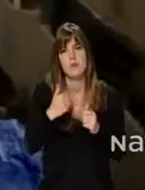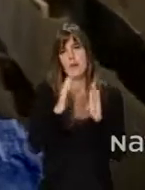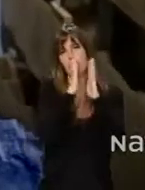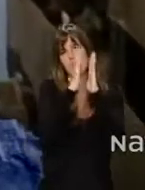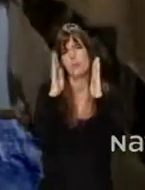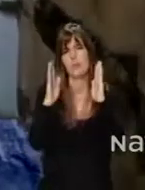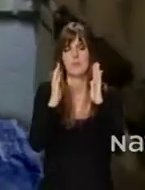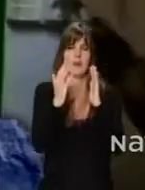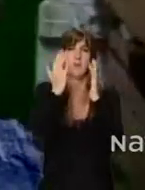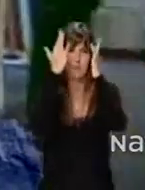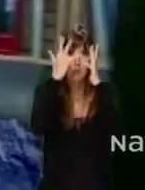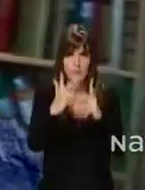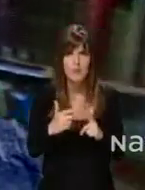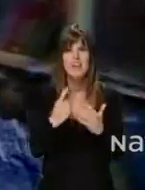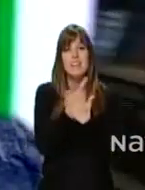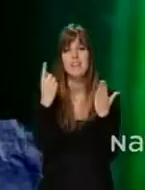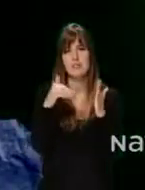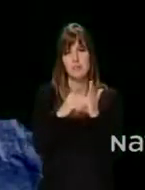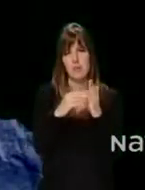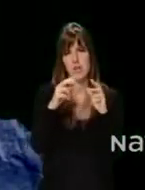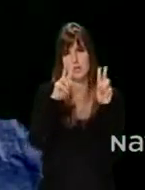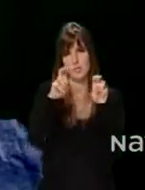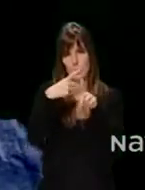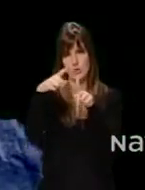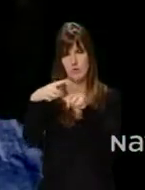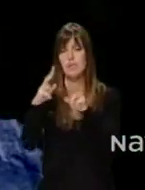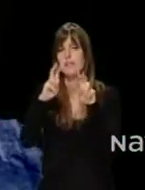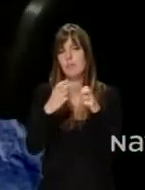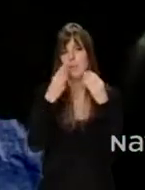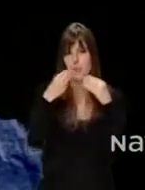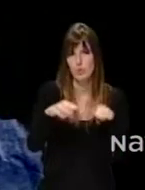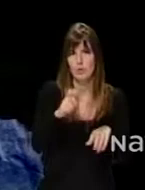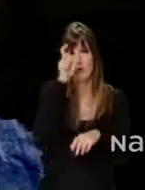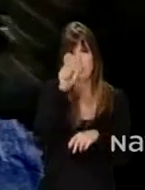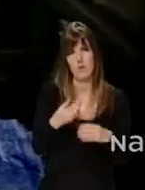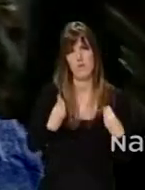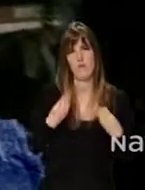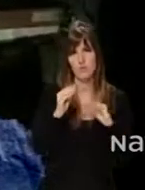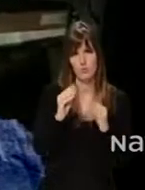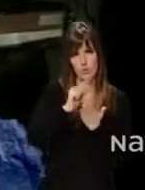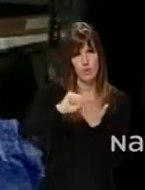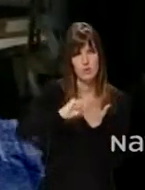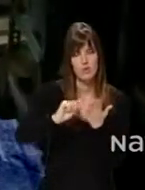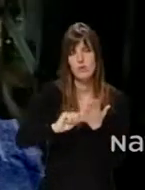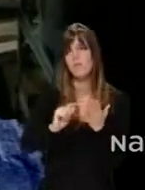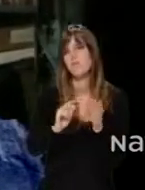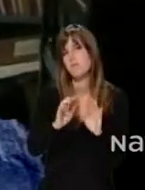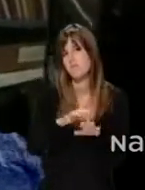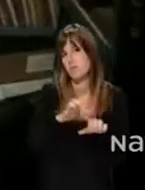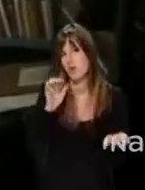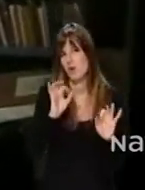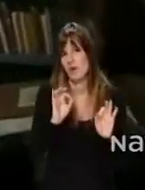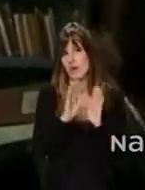quiera comprar desde Japón, pues 16.000 títulos. Tengo mucho de historia, tengo mucha biografía, historias en general, pero al final